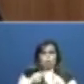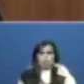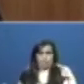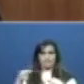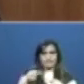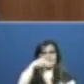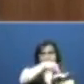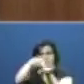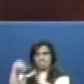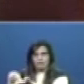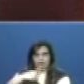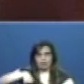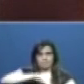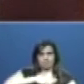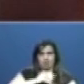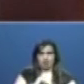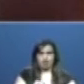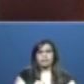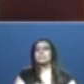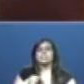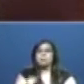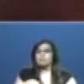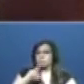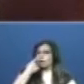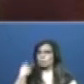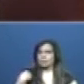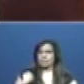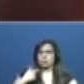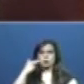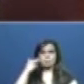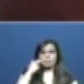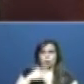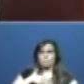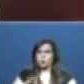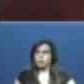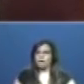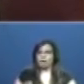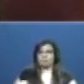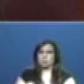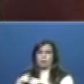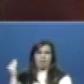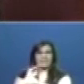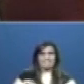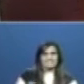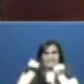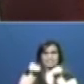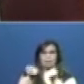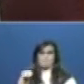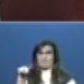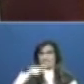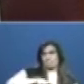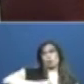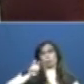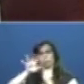deudas con La amenaza permanente a lo largo de 2012 de una intervención o rescate similar al sufrido por